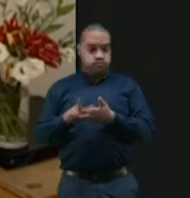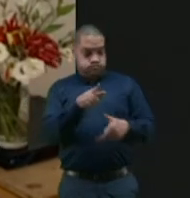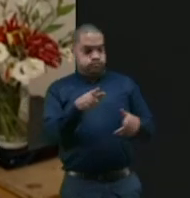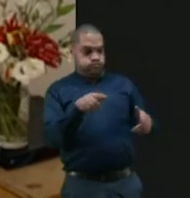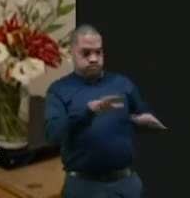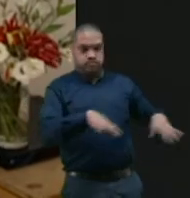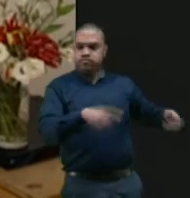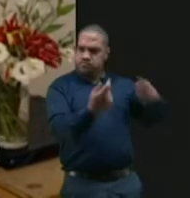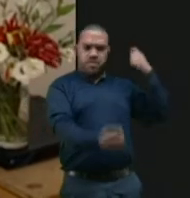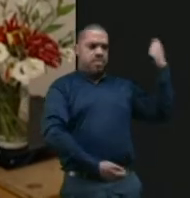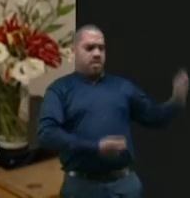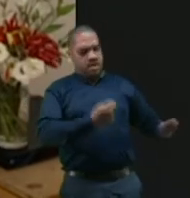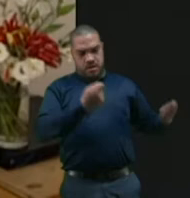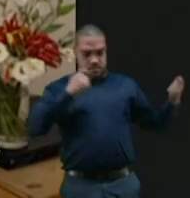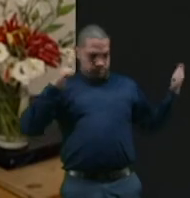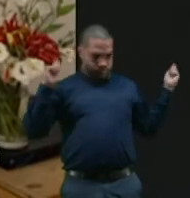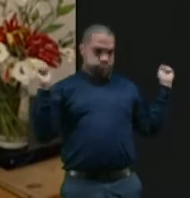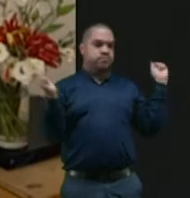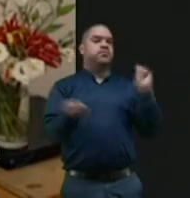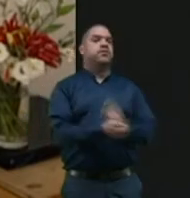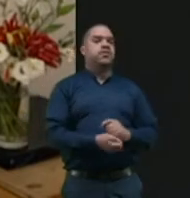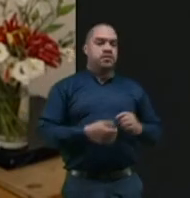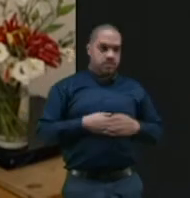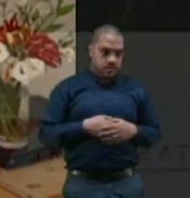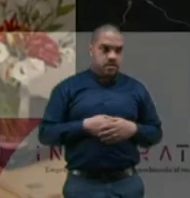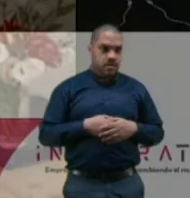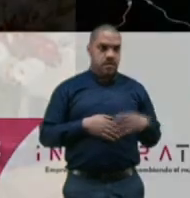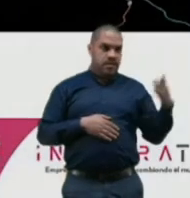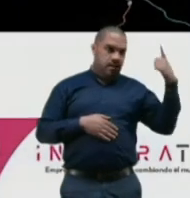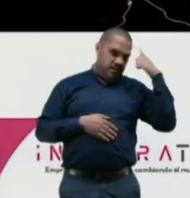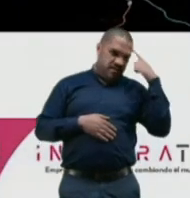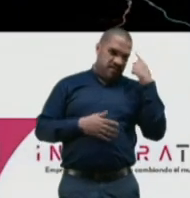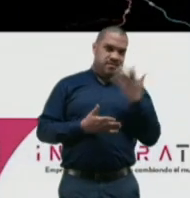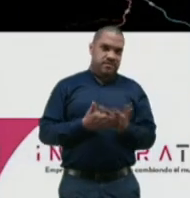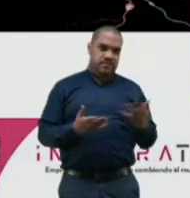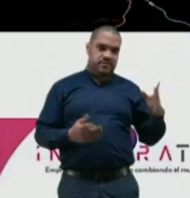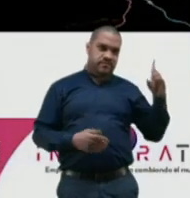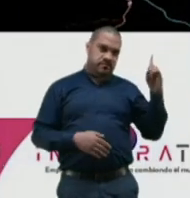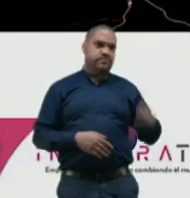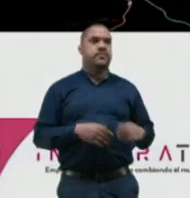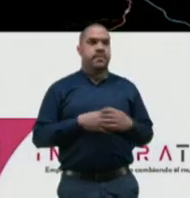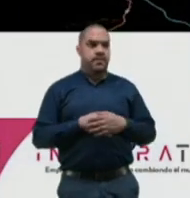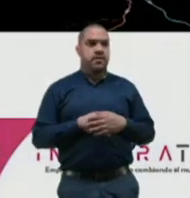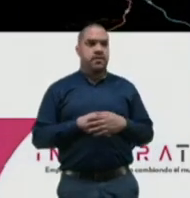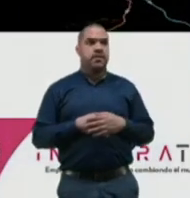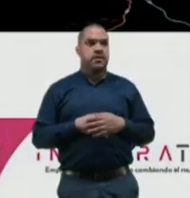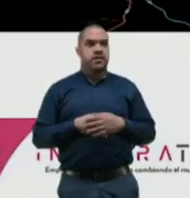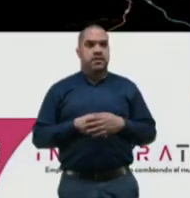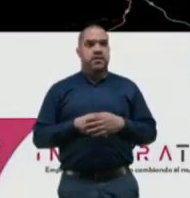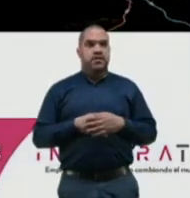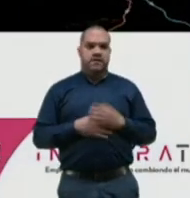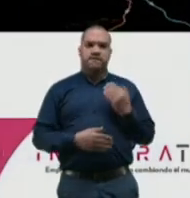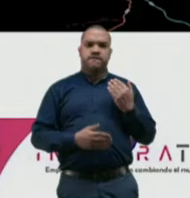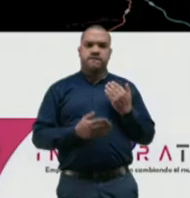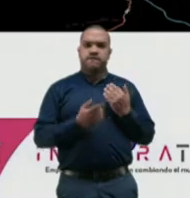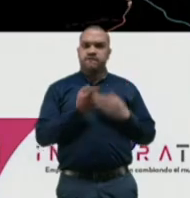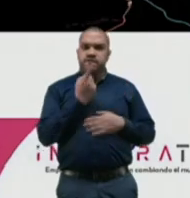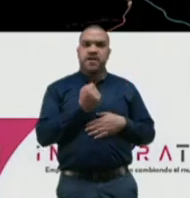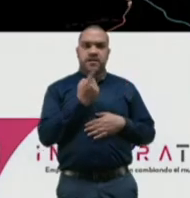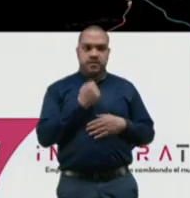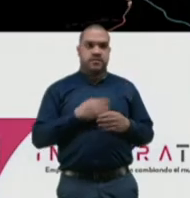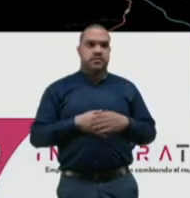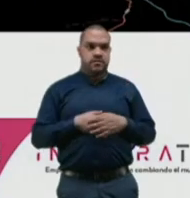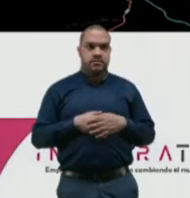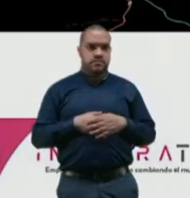es lo que pasó acá, efectivamente. Pensamos y decimos, bueno, esto es fácil, ¿bien? Pero no hay